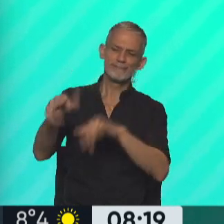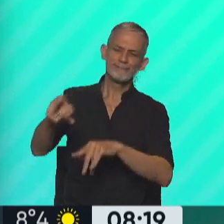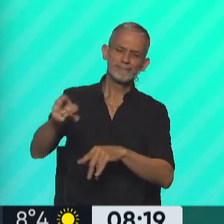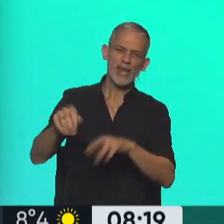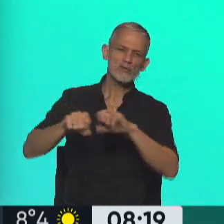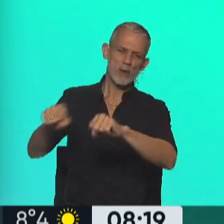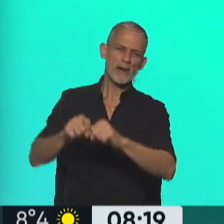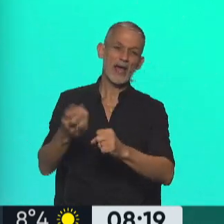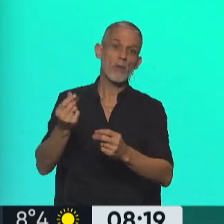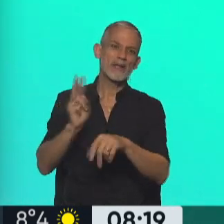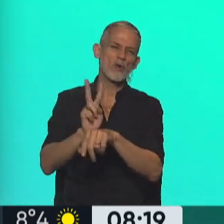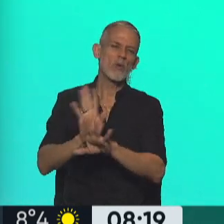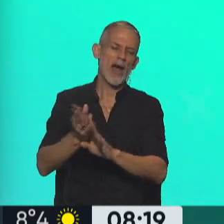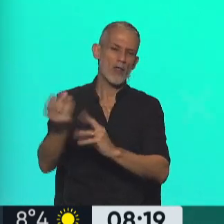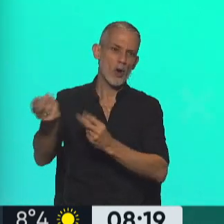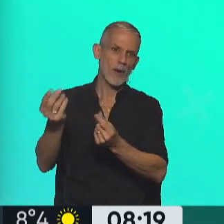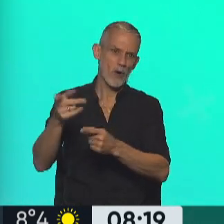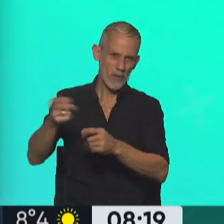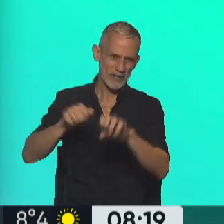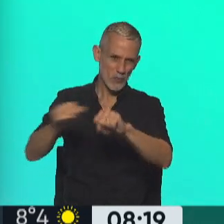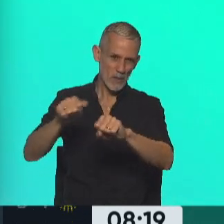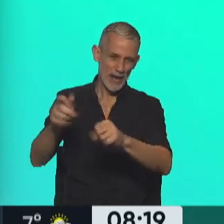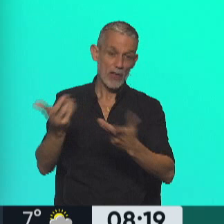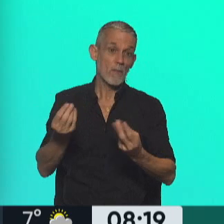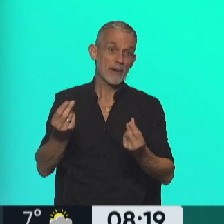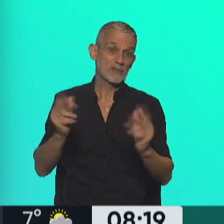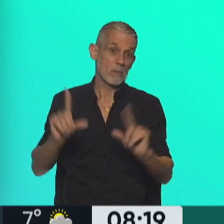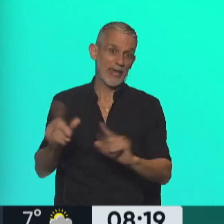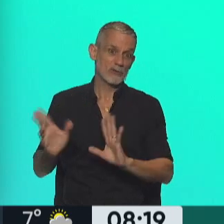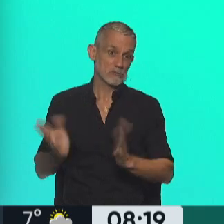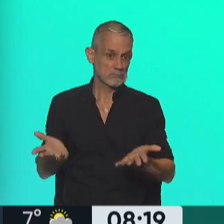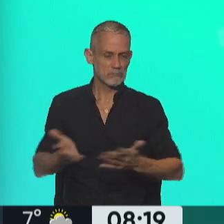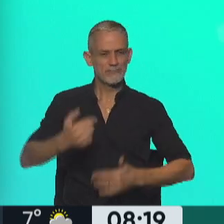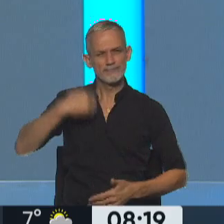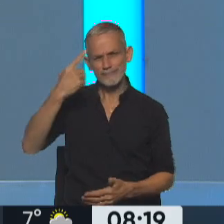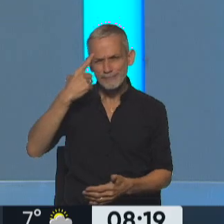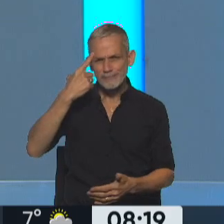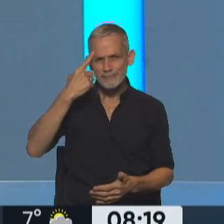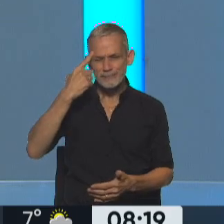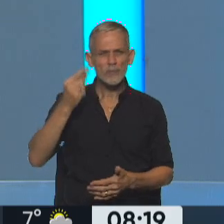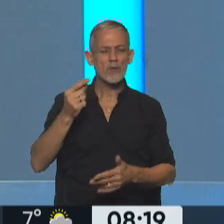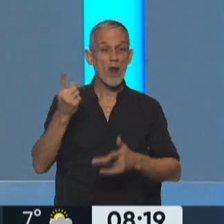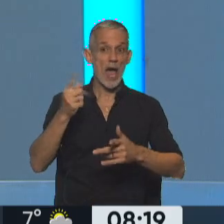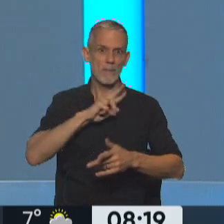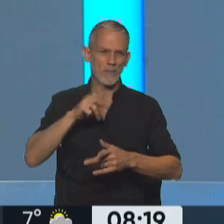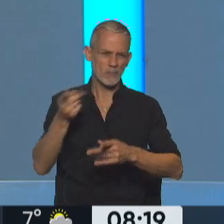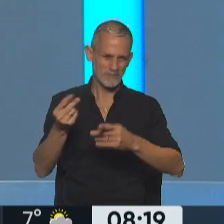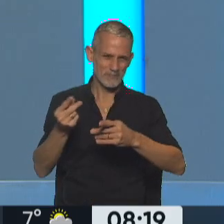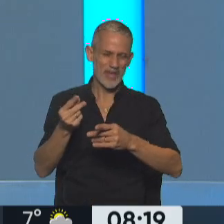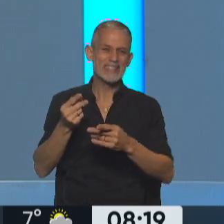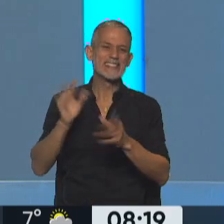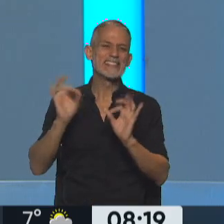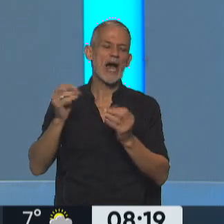lo que forma parte del precios cuidados en el supermercado para tener el buen precio. Sí, a mí lo que me decía ¿O no? una analista que sigue temas de